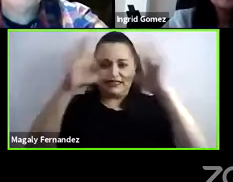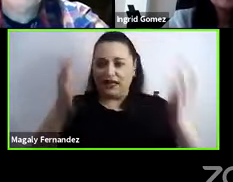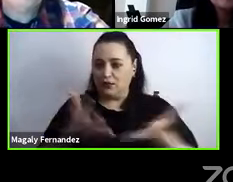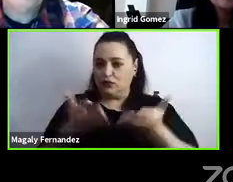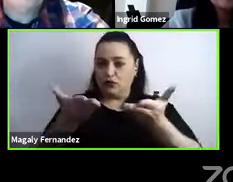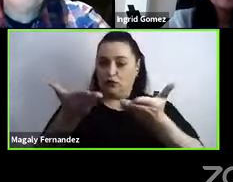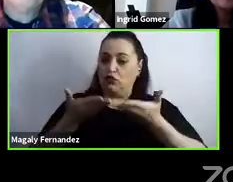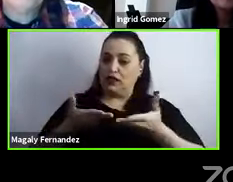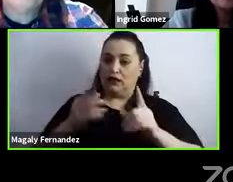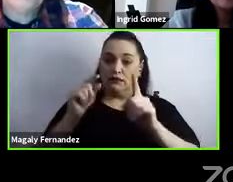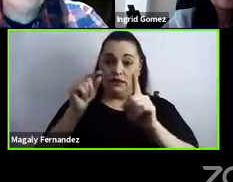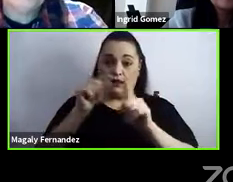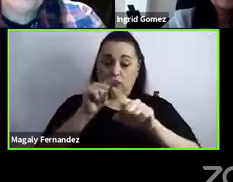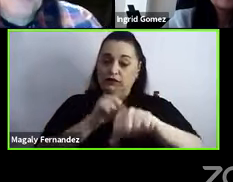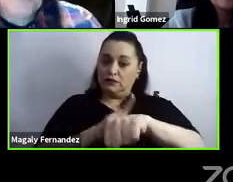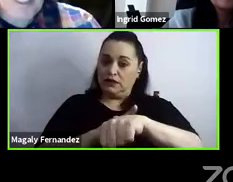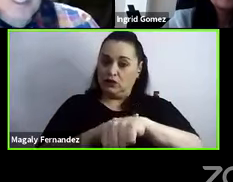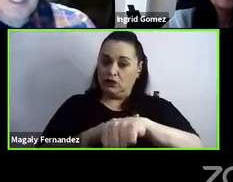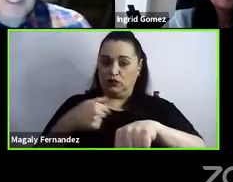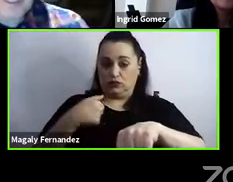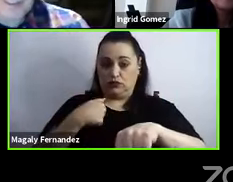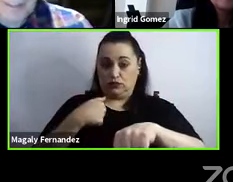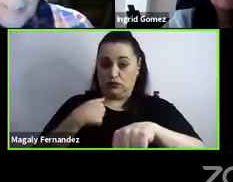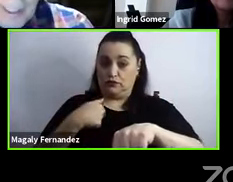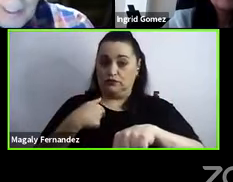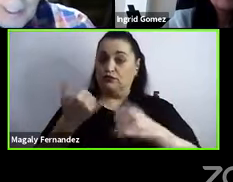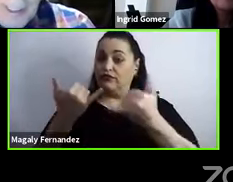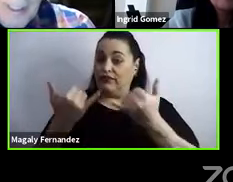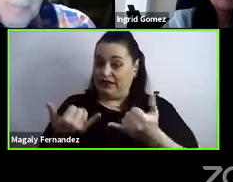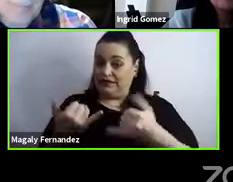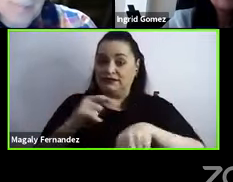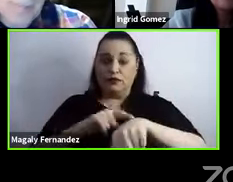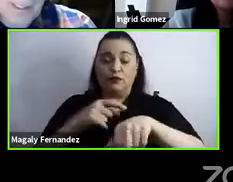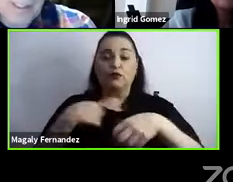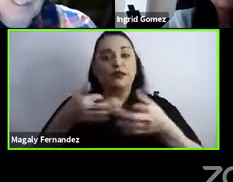minutos. Yo voy a intentar